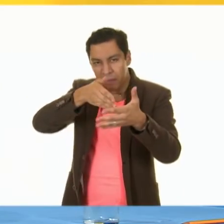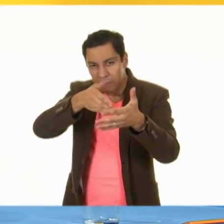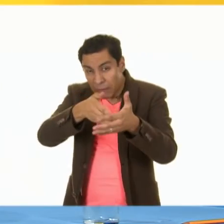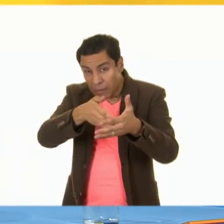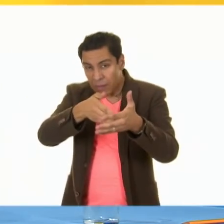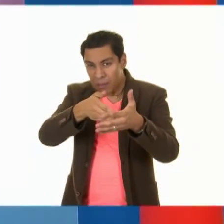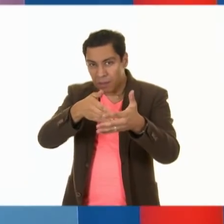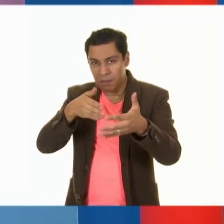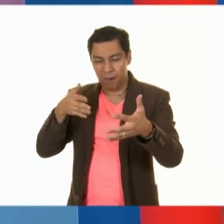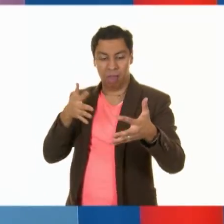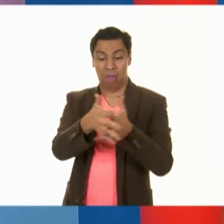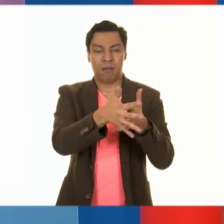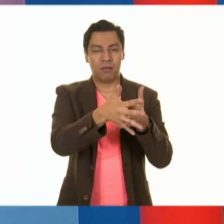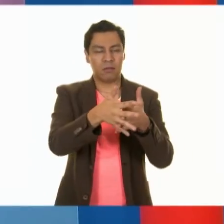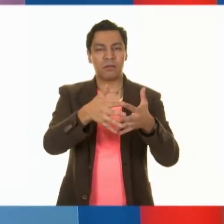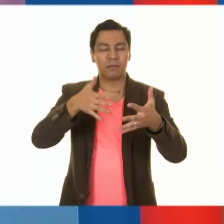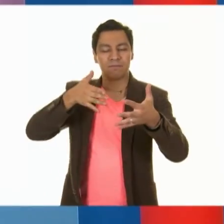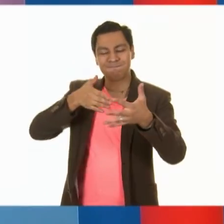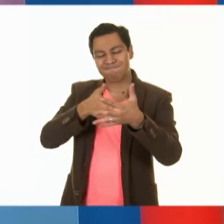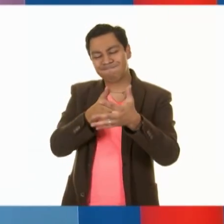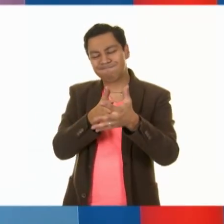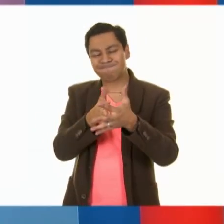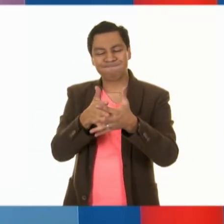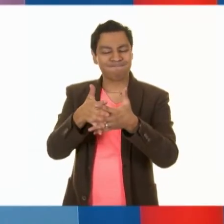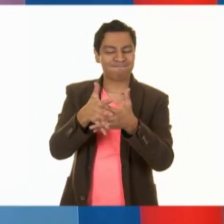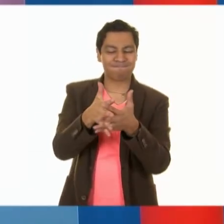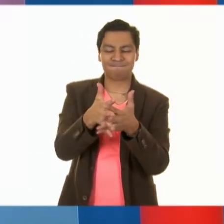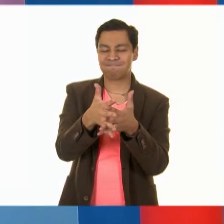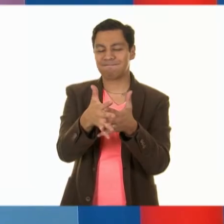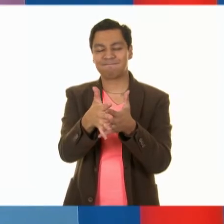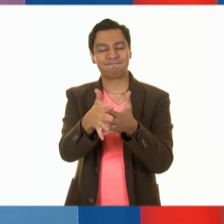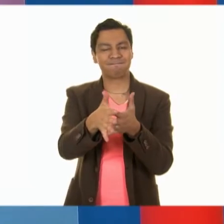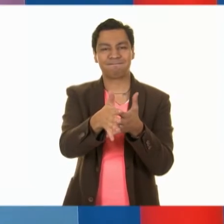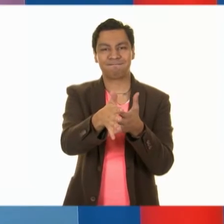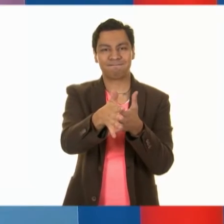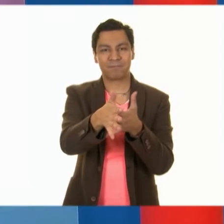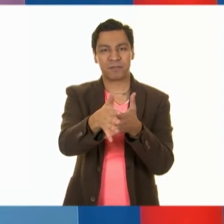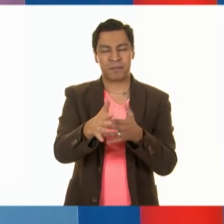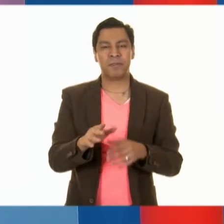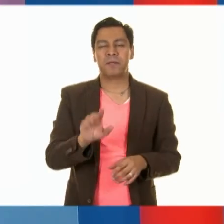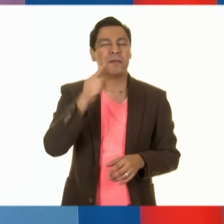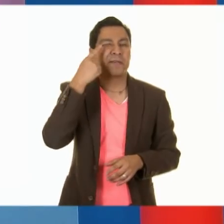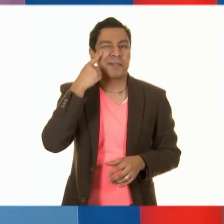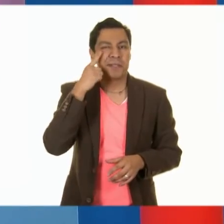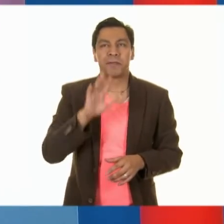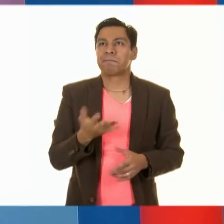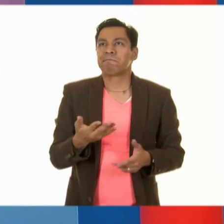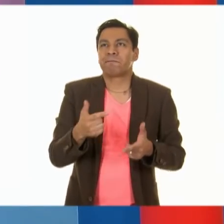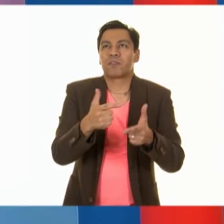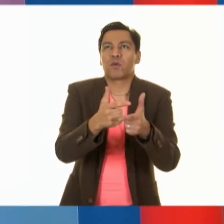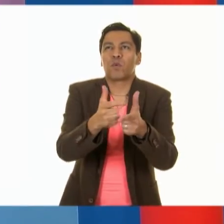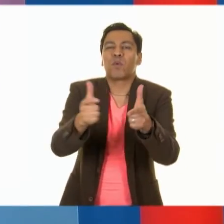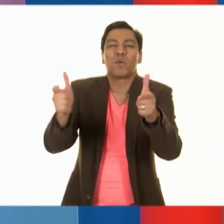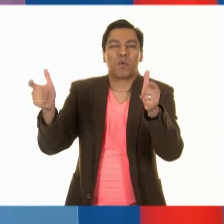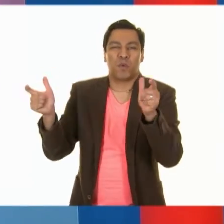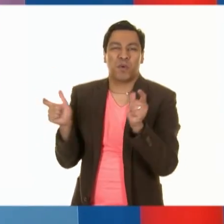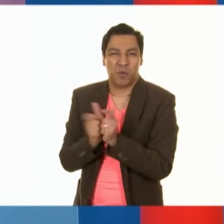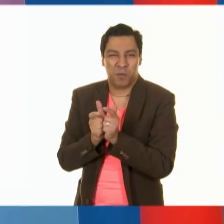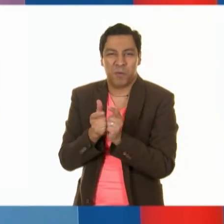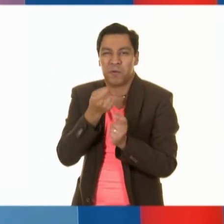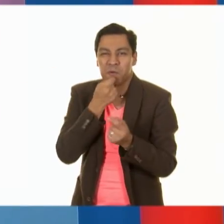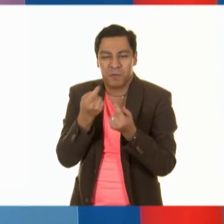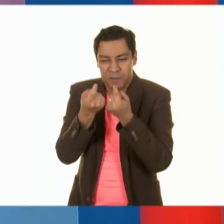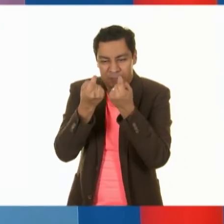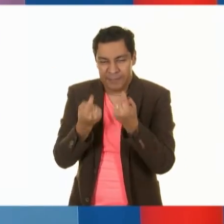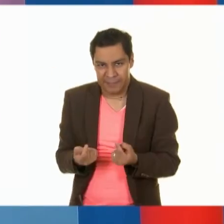entenderlo, maestro. A ver, vamos a ver. Imaginen que un grupo de niños que representa los fotones de luz quiere atravesar